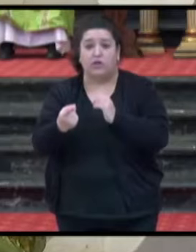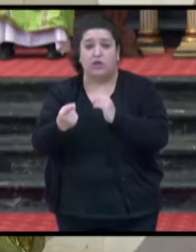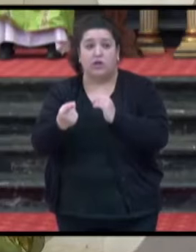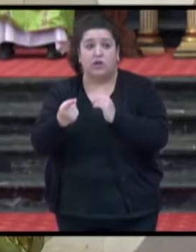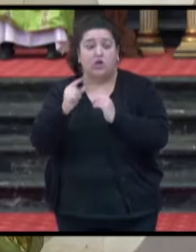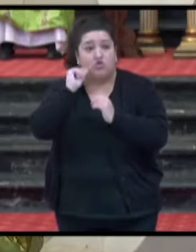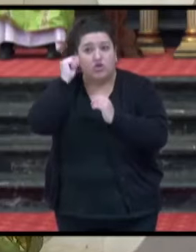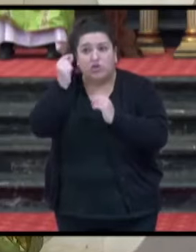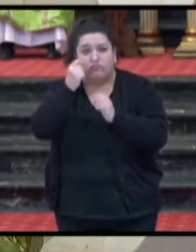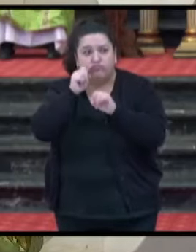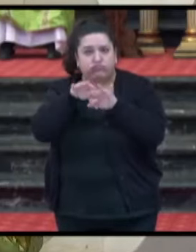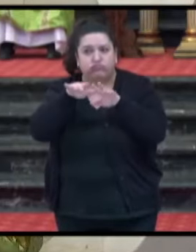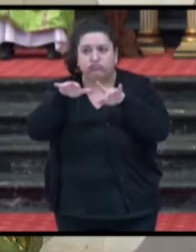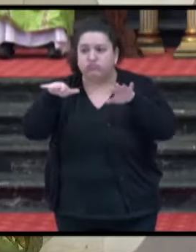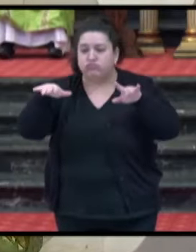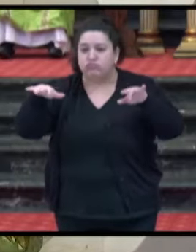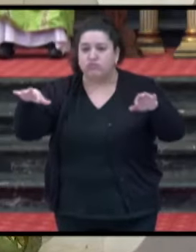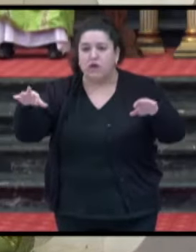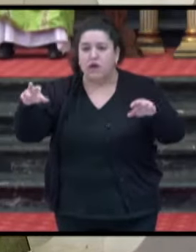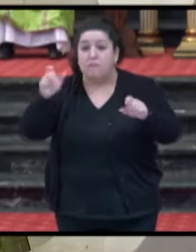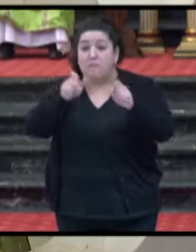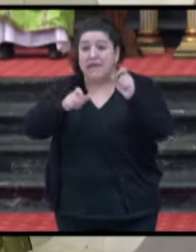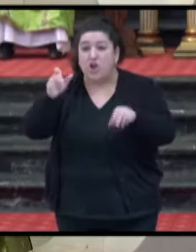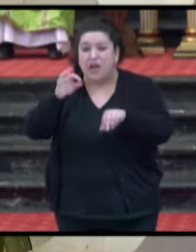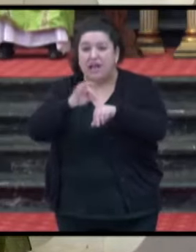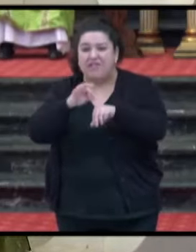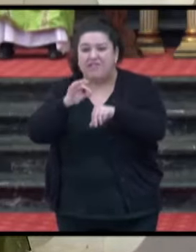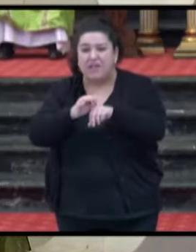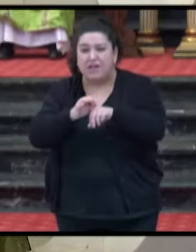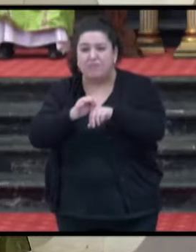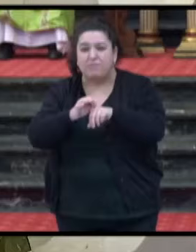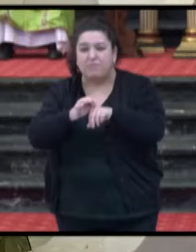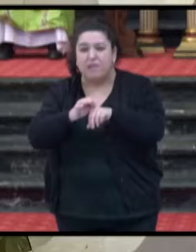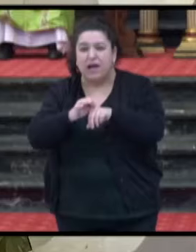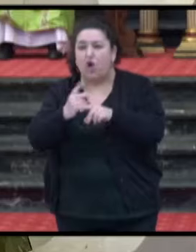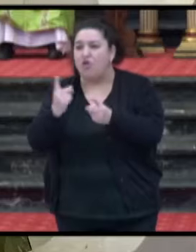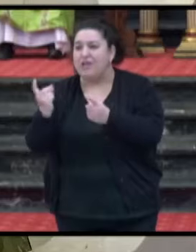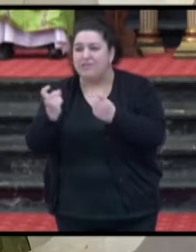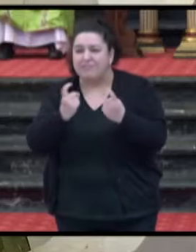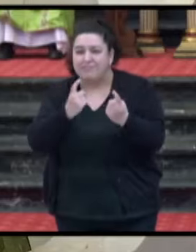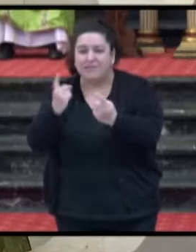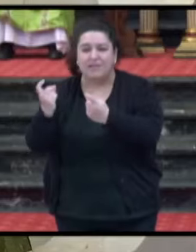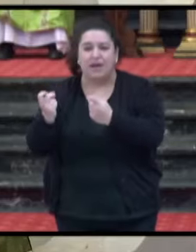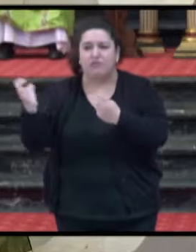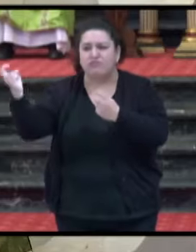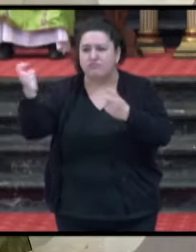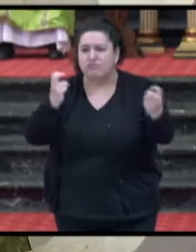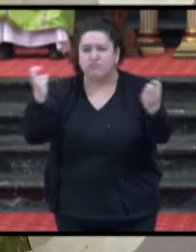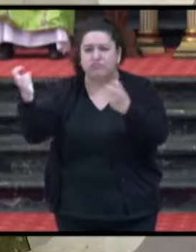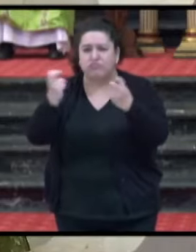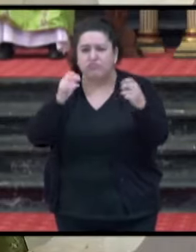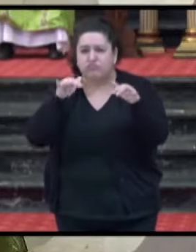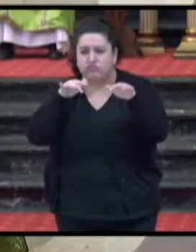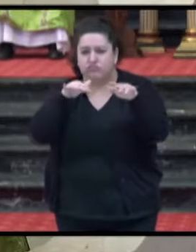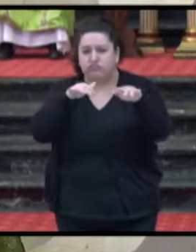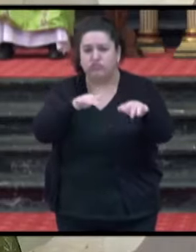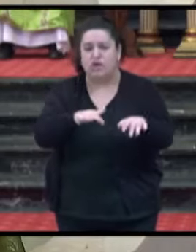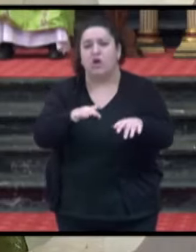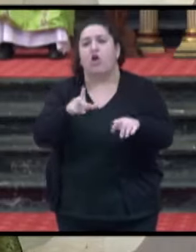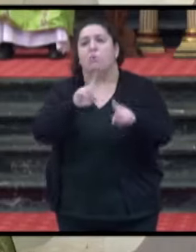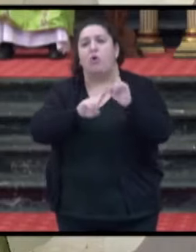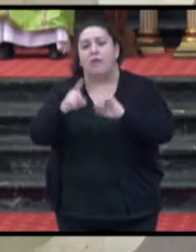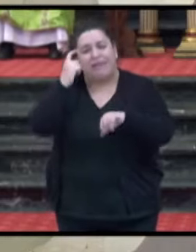cuanto que se corrió la voz de gente que venía con muchas necesidades y con muchos males físicos